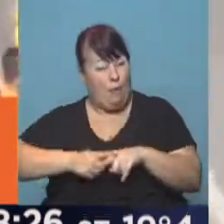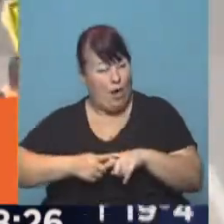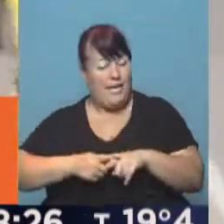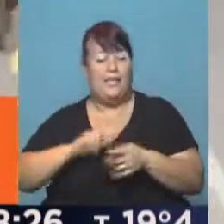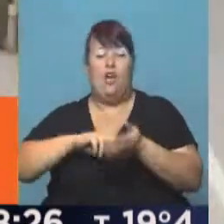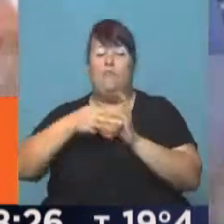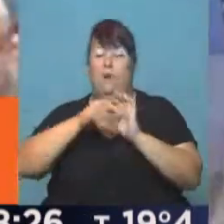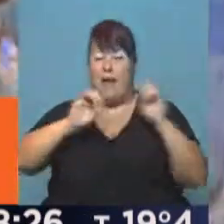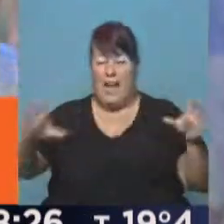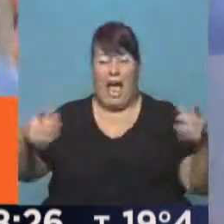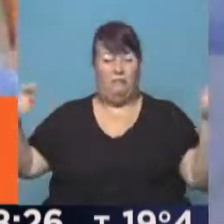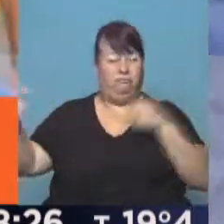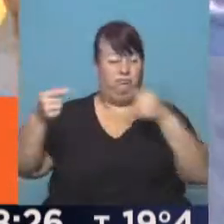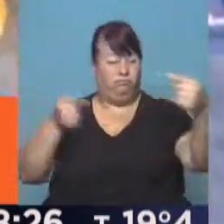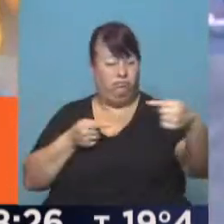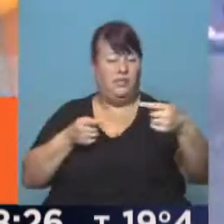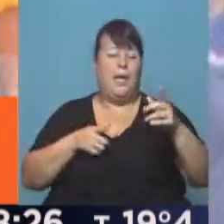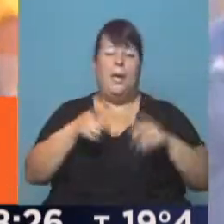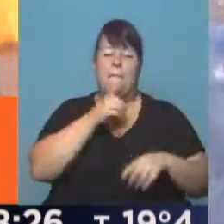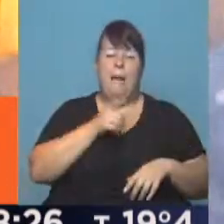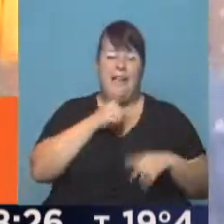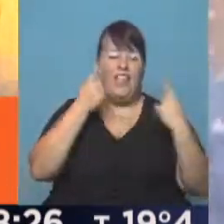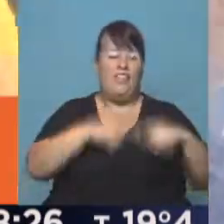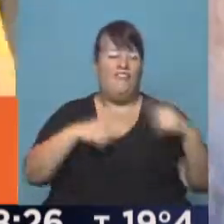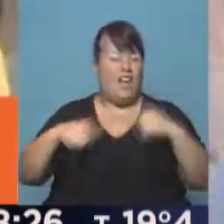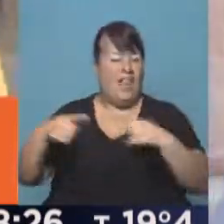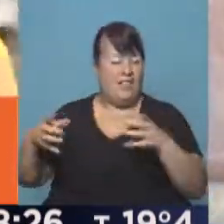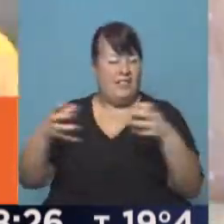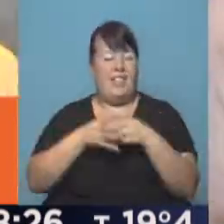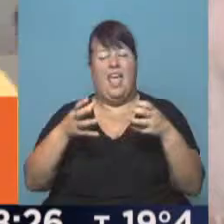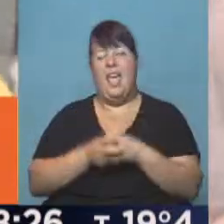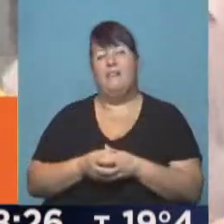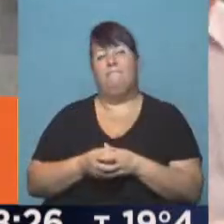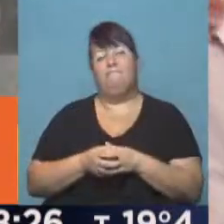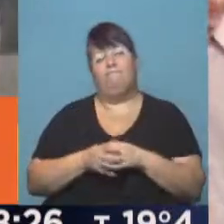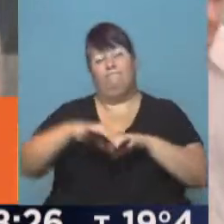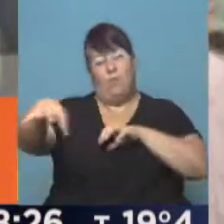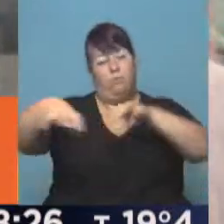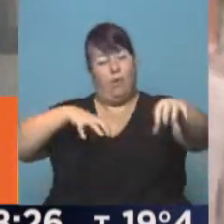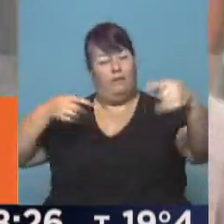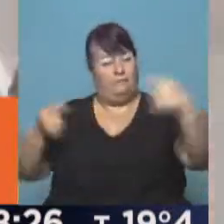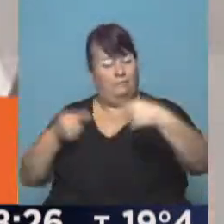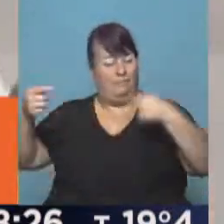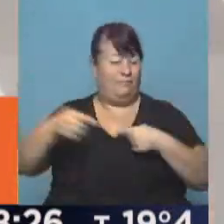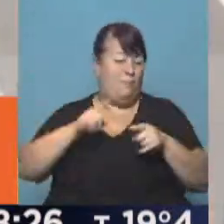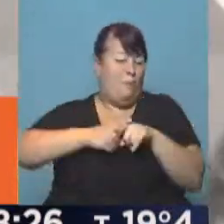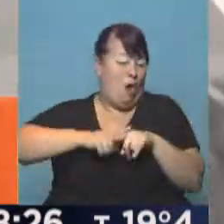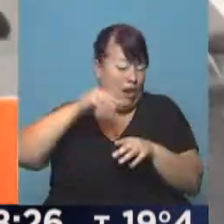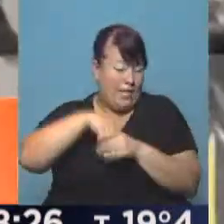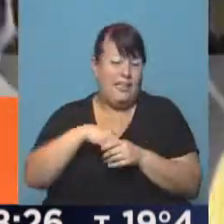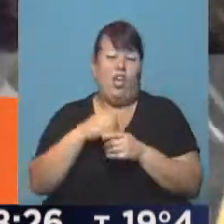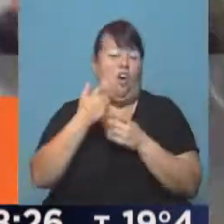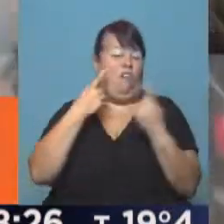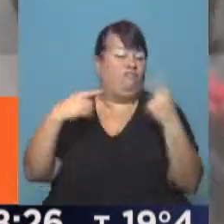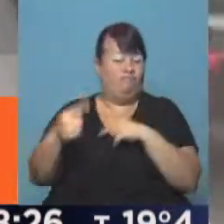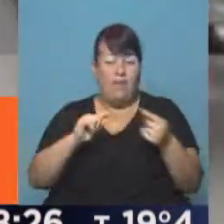una crisis polarizadora, en donde parecieran varios polos, ¿no? Los que se encuentran políticamente o se